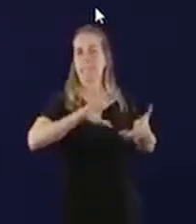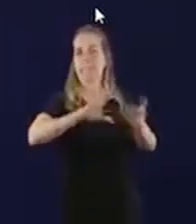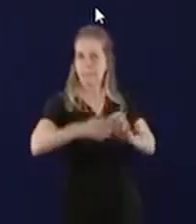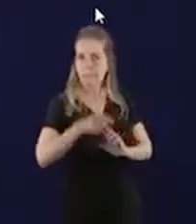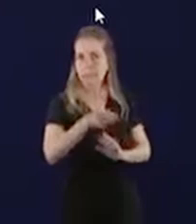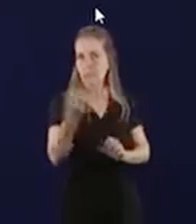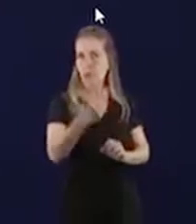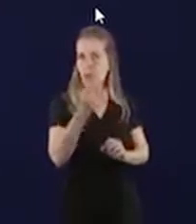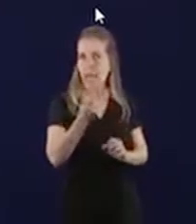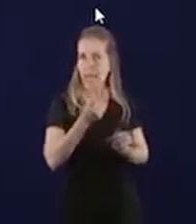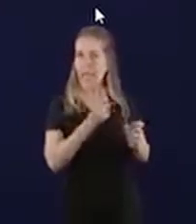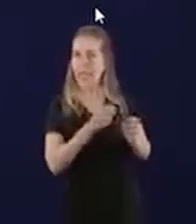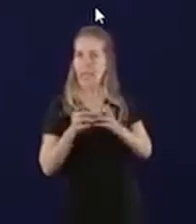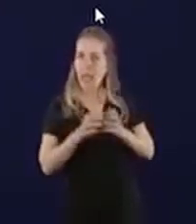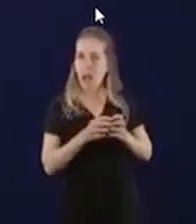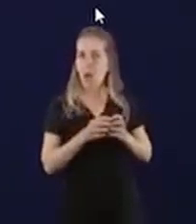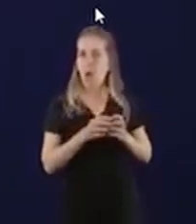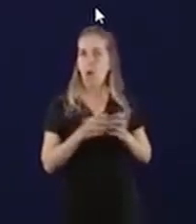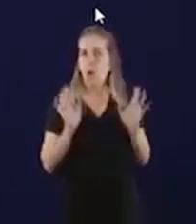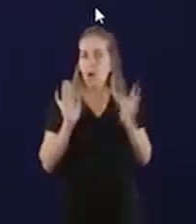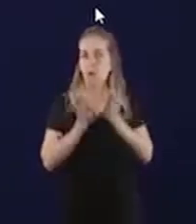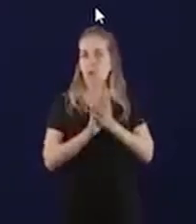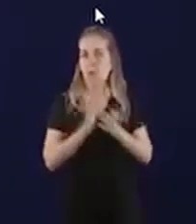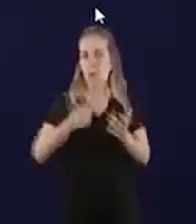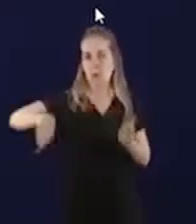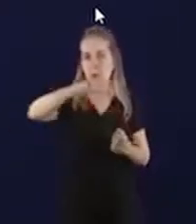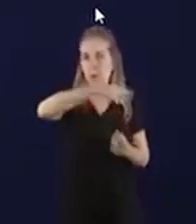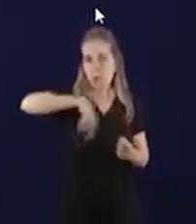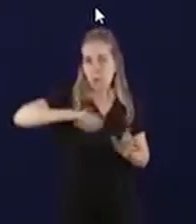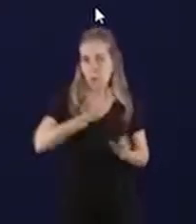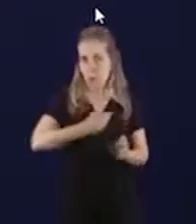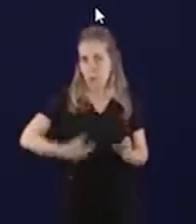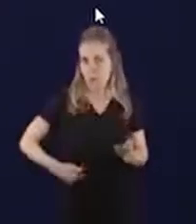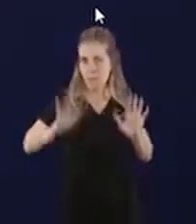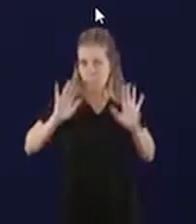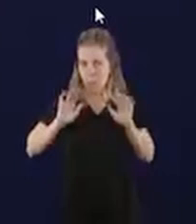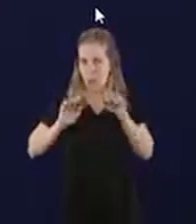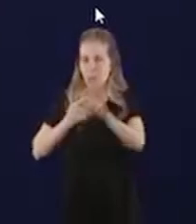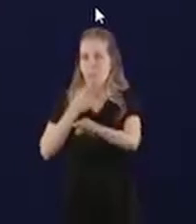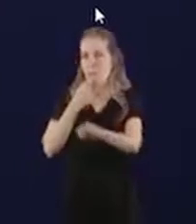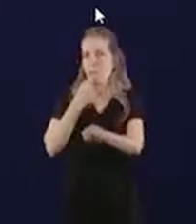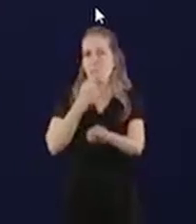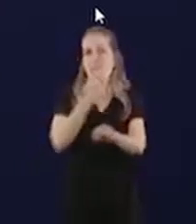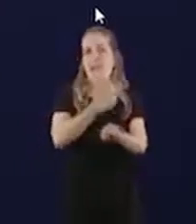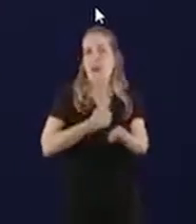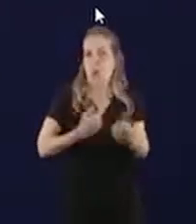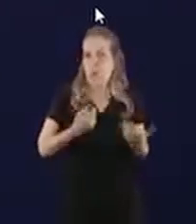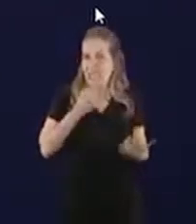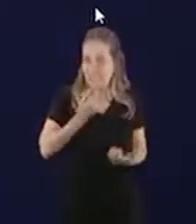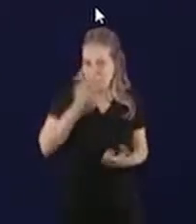discusión en lo que respecta a nosotros lo de la pregunta del expertiz está adás aclararte lo que hay en